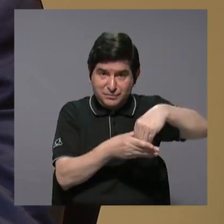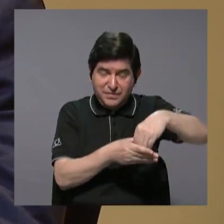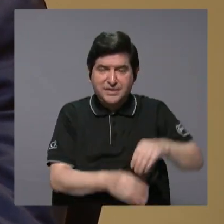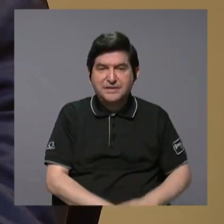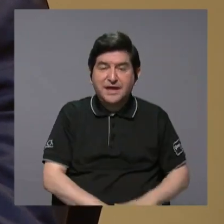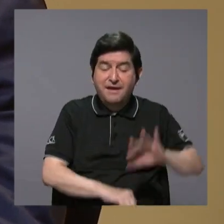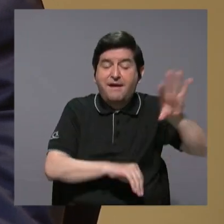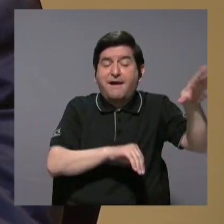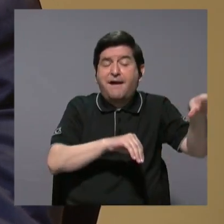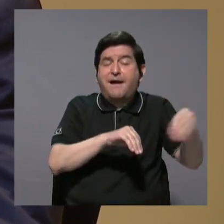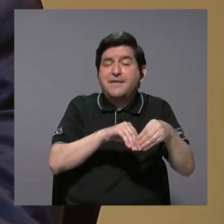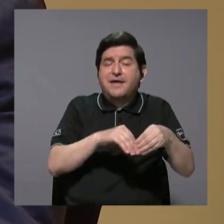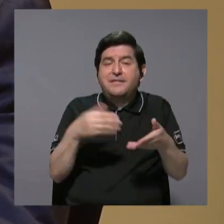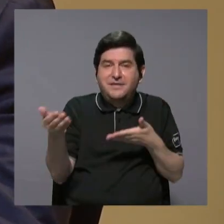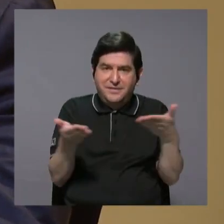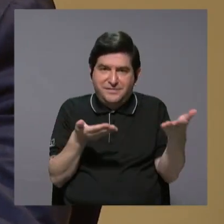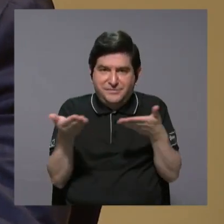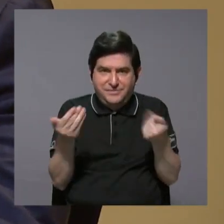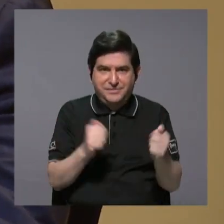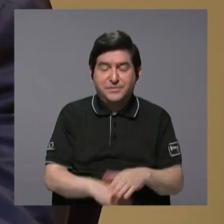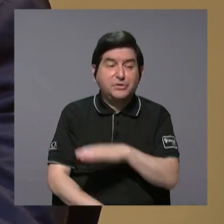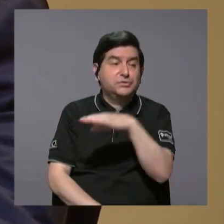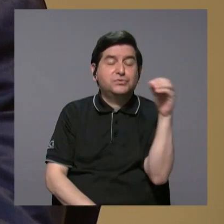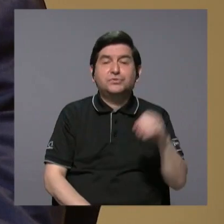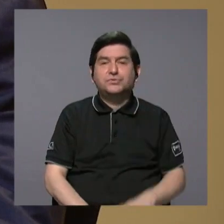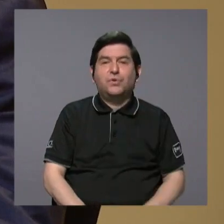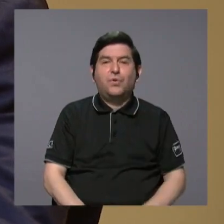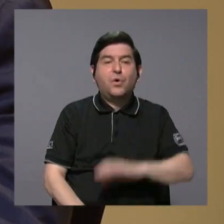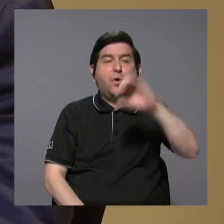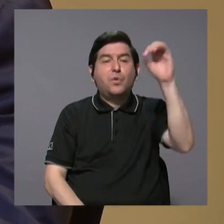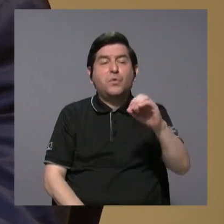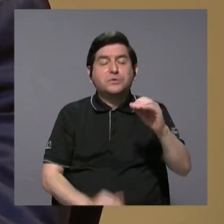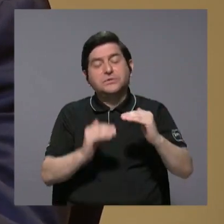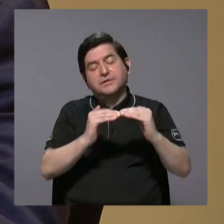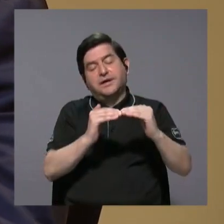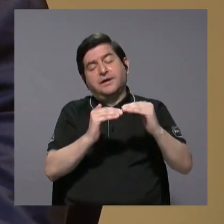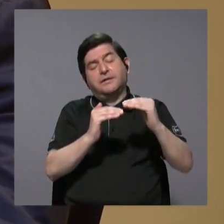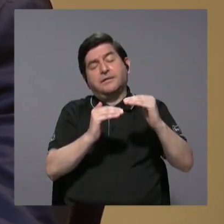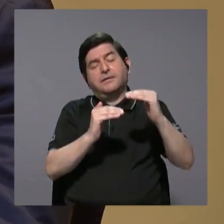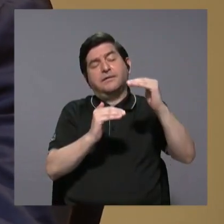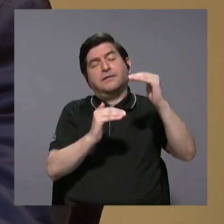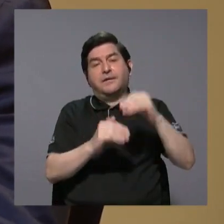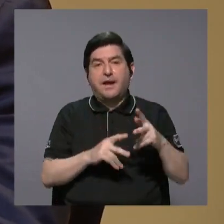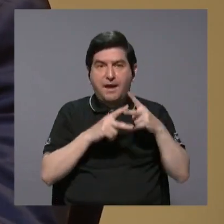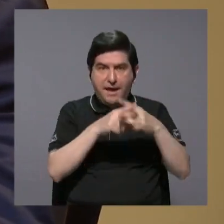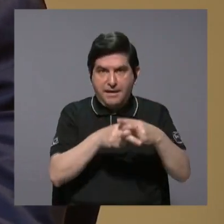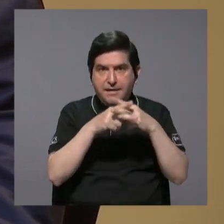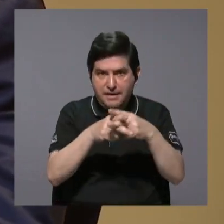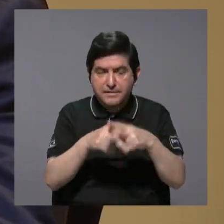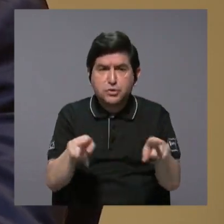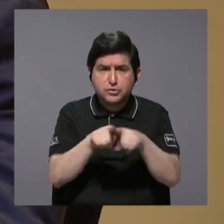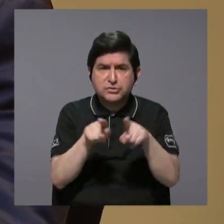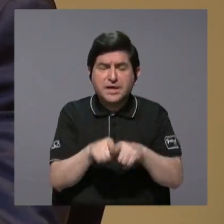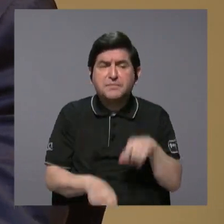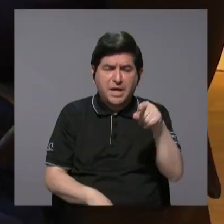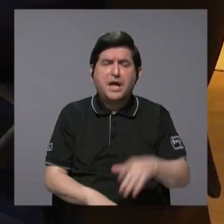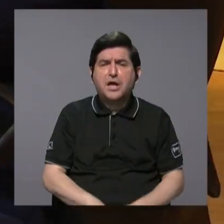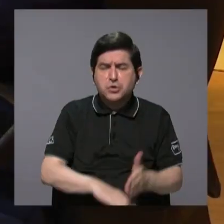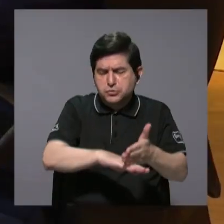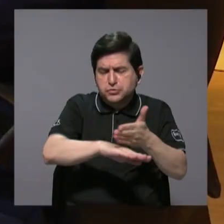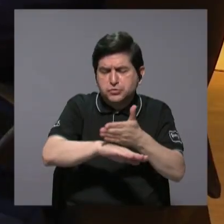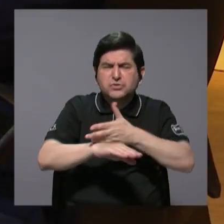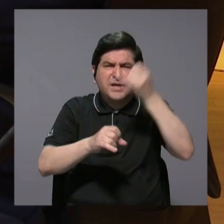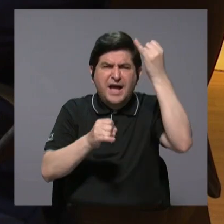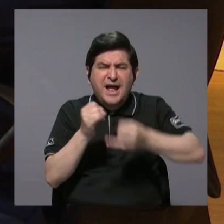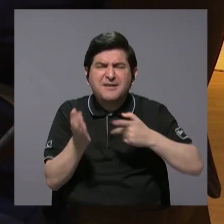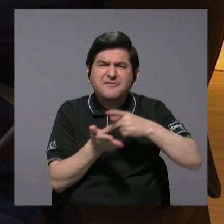cobrito extra en sus servicios o van a empujar la tasa un poquito hacia arriba en sus créditos de forma tal que también recuperan eso. Al final,